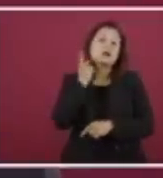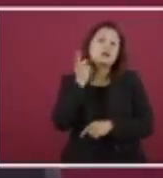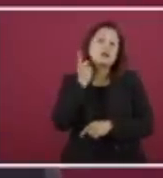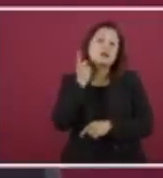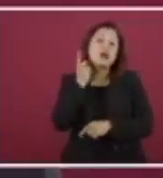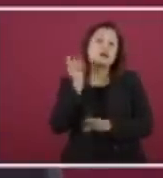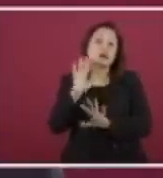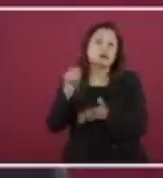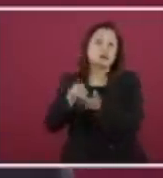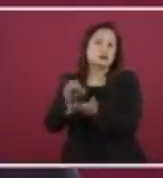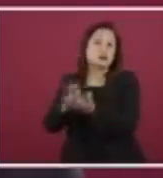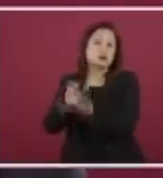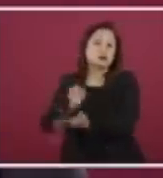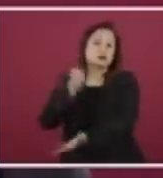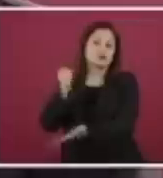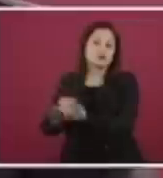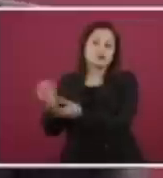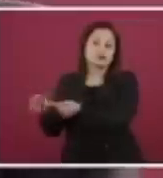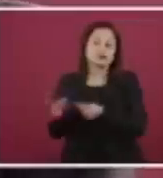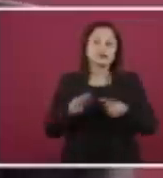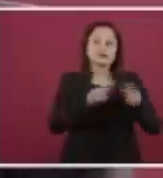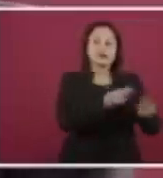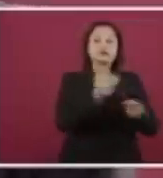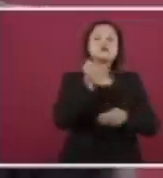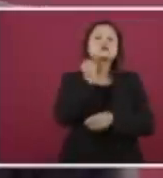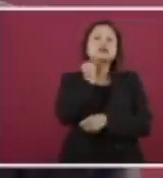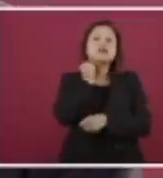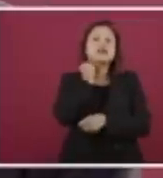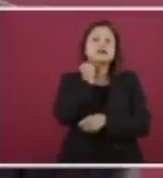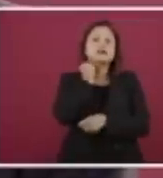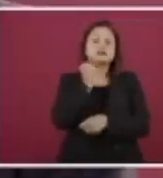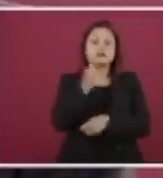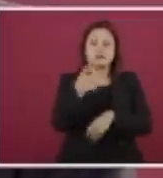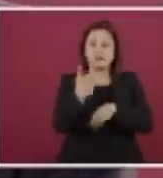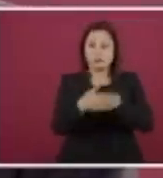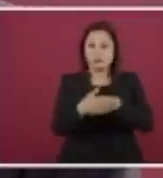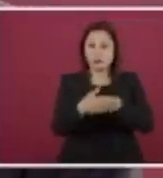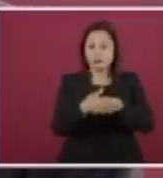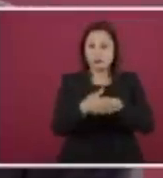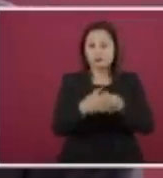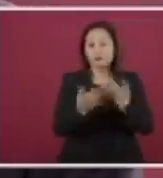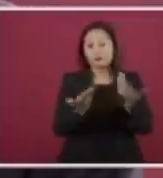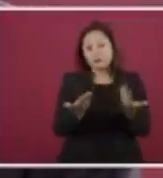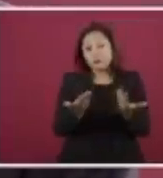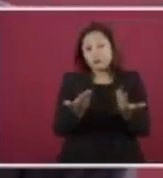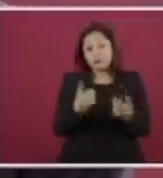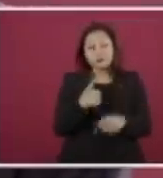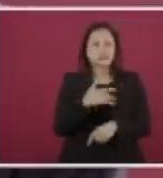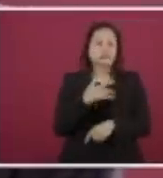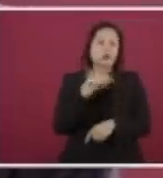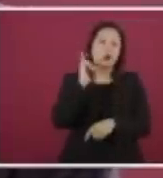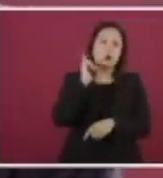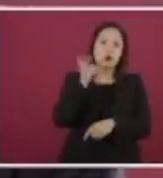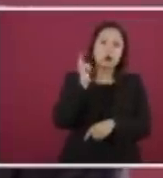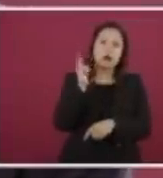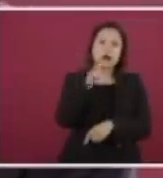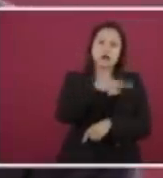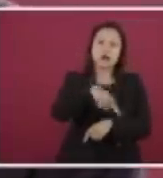a la Cámara de Senadores. Y espero que se apruebe, si así lo deciden los